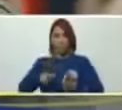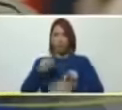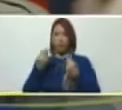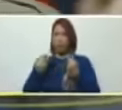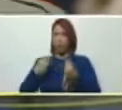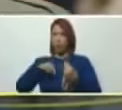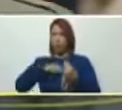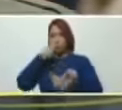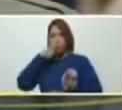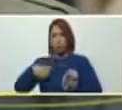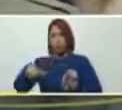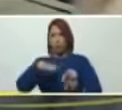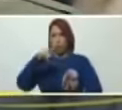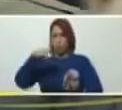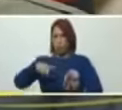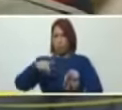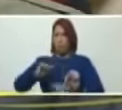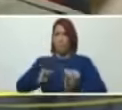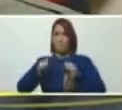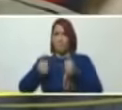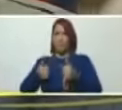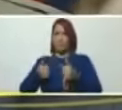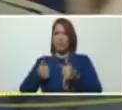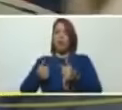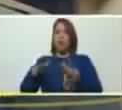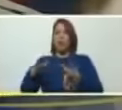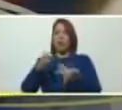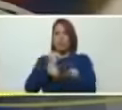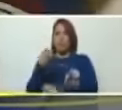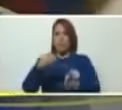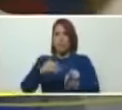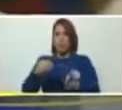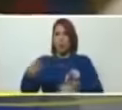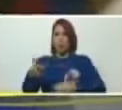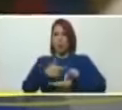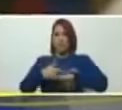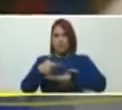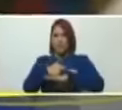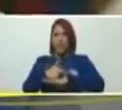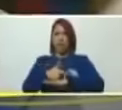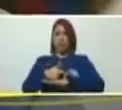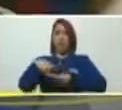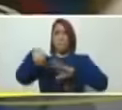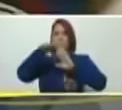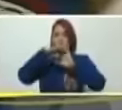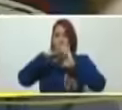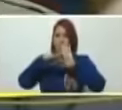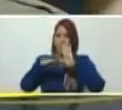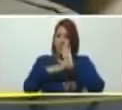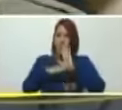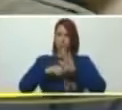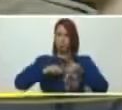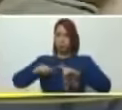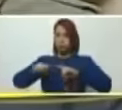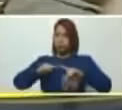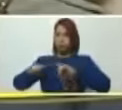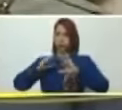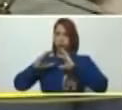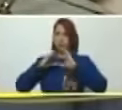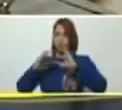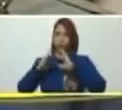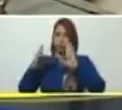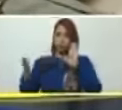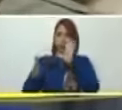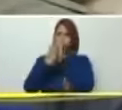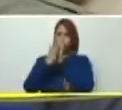nuestro pueblo hoy comienza a confiar en un gobierno que establece una dinámica de comunicación directa y que